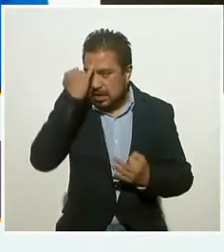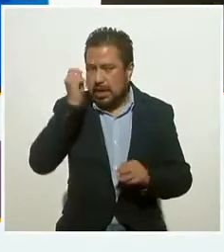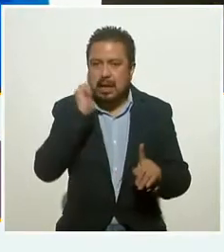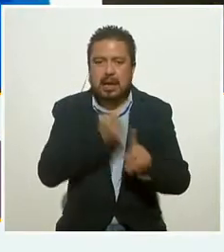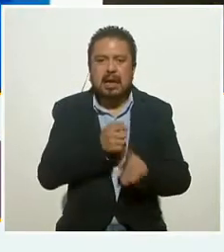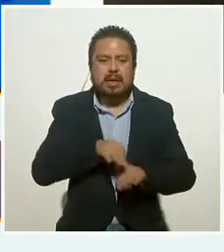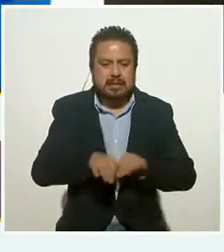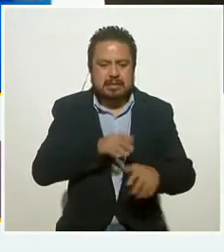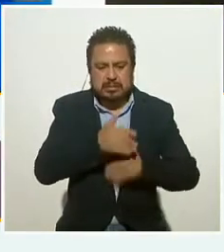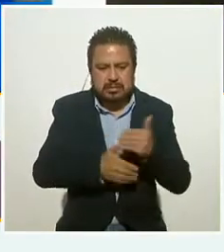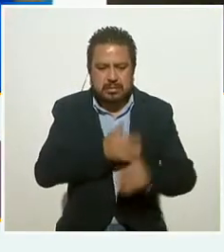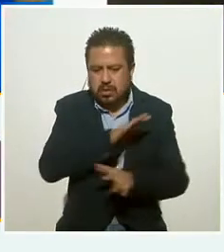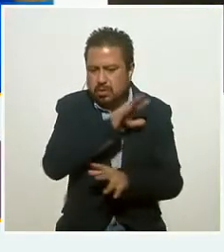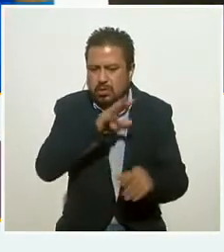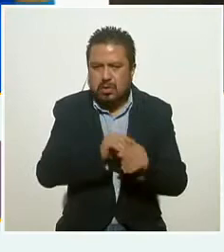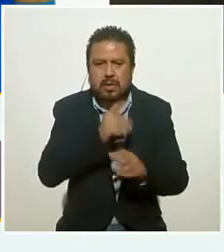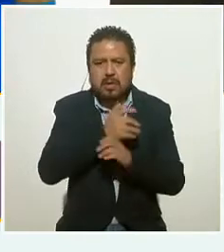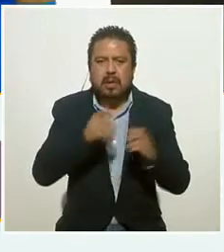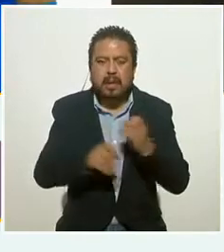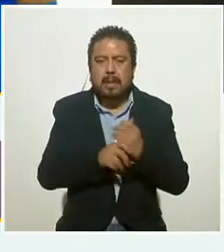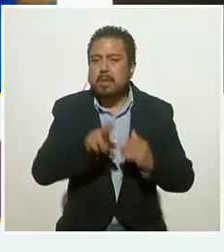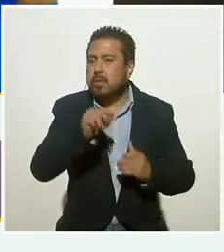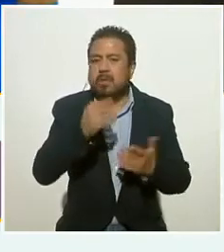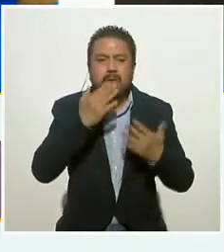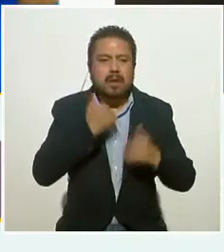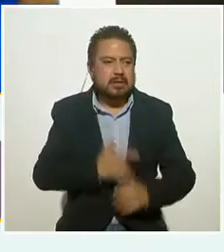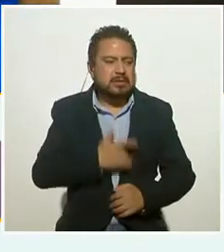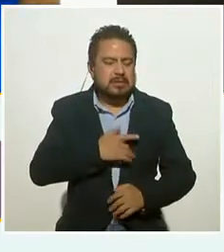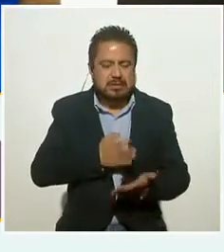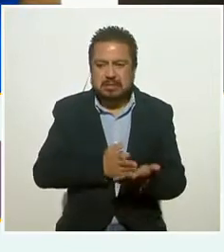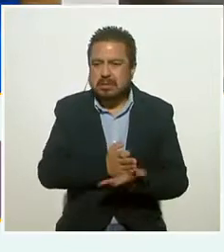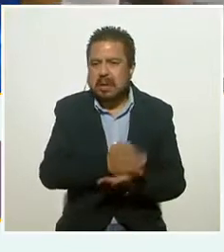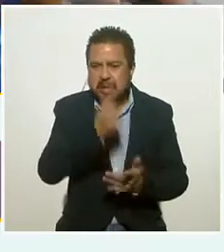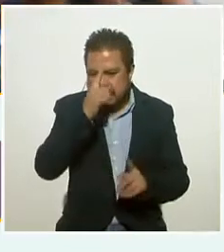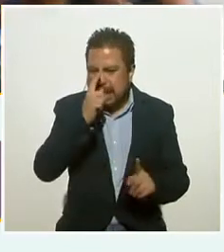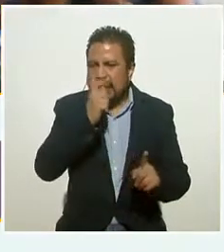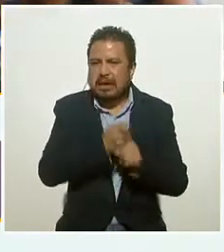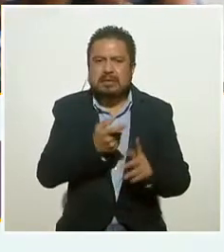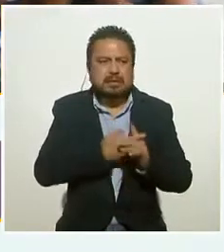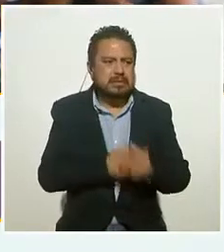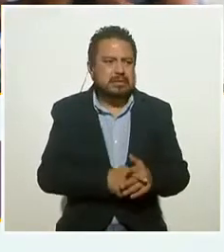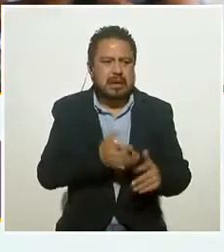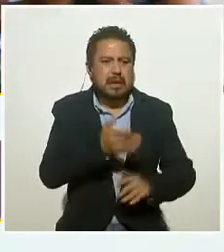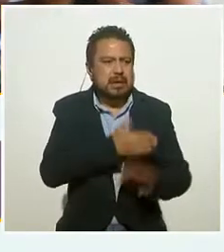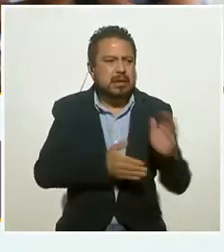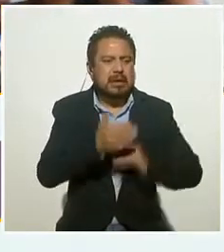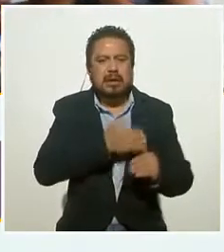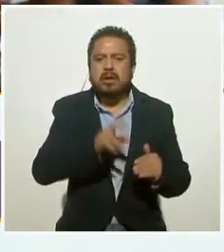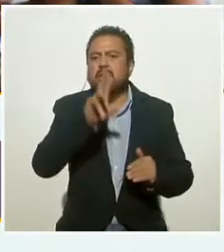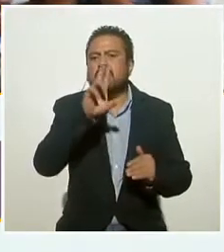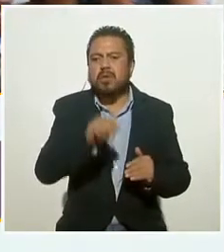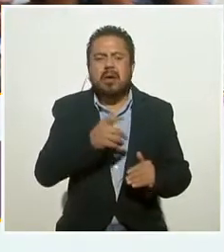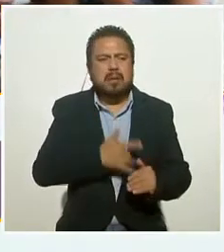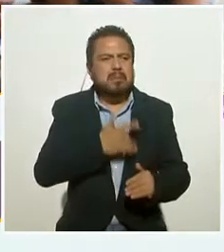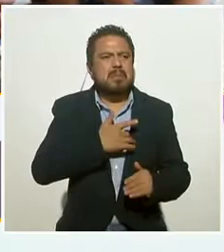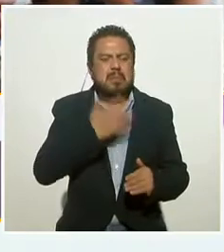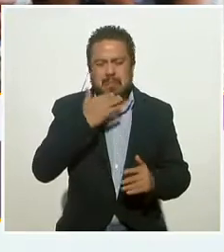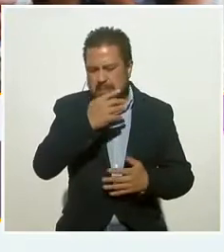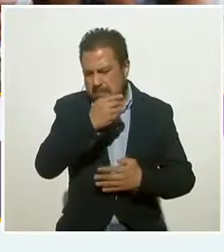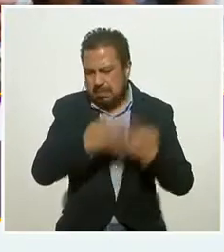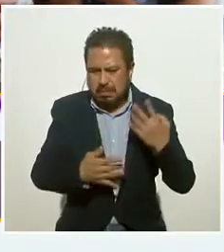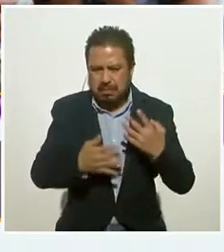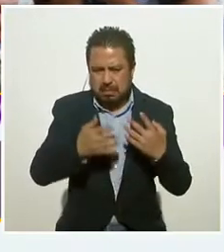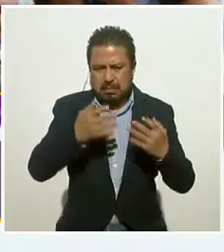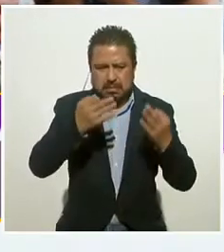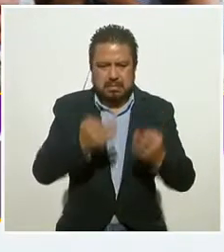vayas trabajando todos estos elementos. Y si no tienes un sentido de dirección, de para qué desde el inicio, pues tampoco tienen mucho sentido los demás. Entonces,